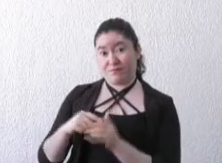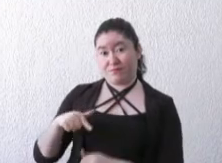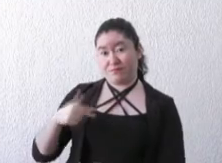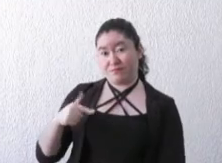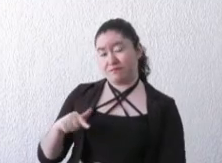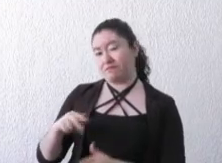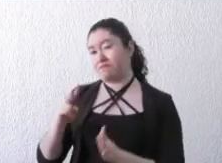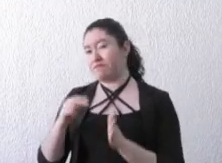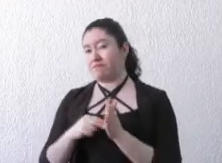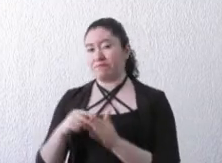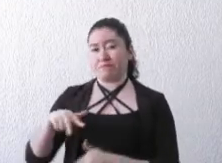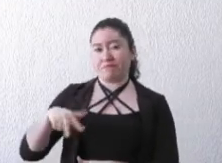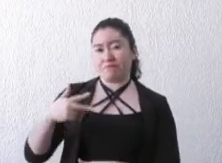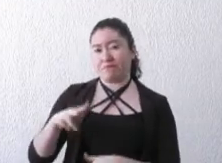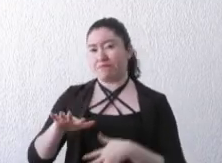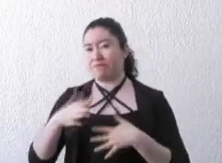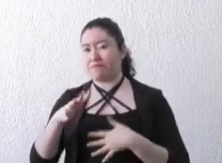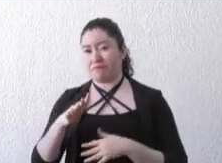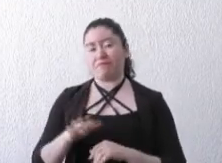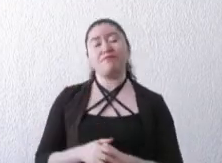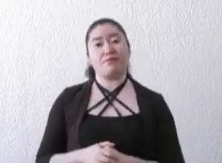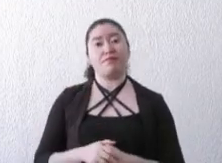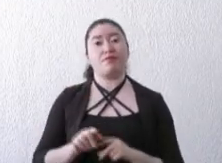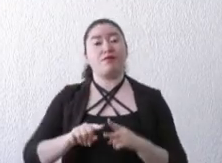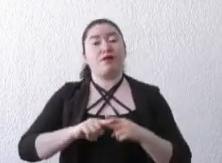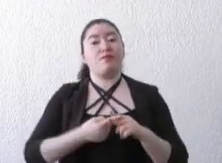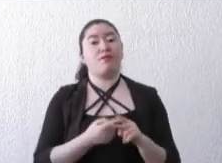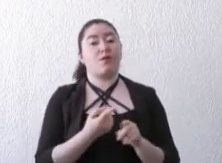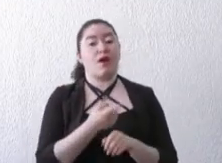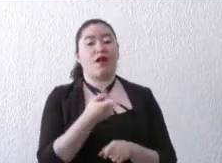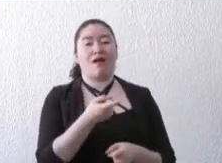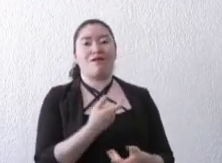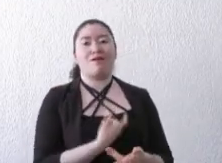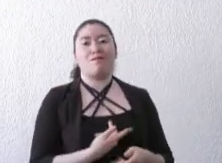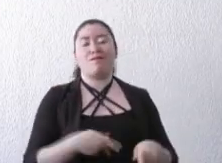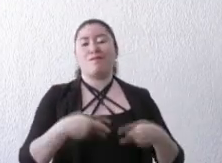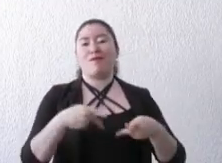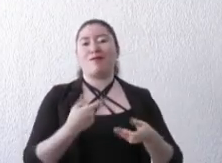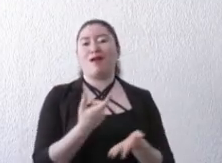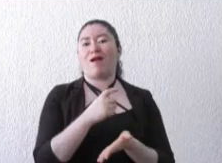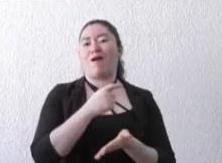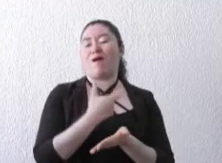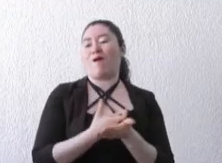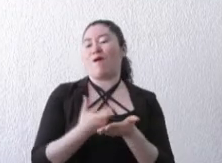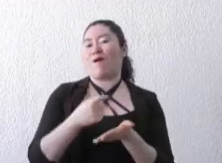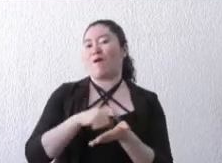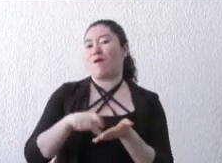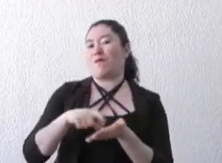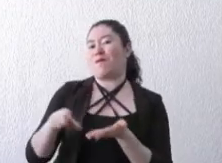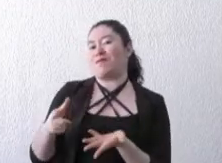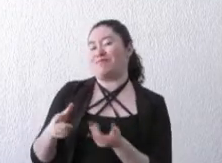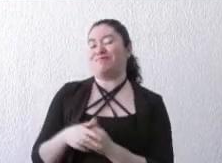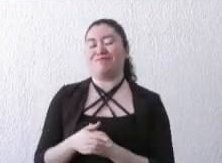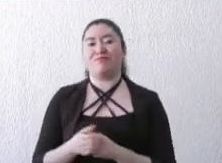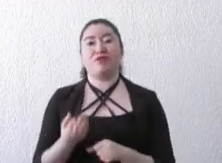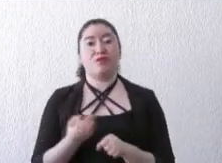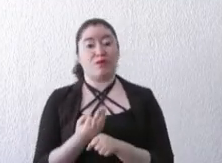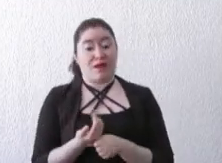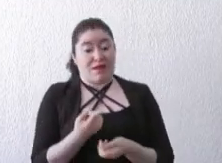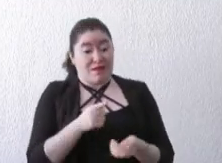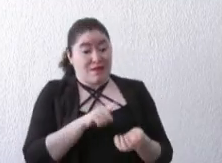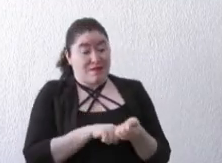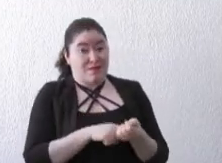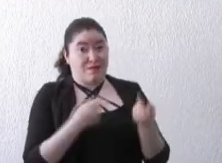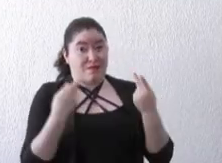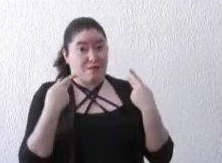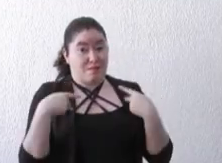2012-2013 se empezó la compra a Autofin de este espacio, que tenía aquí a refugiados nicaragüenses y